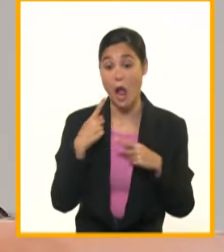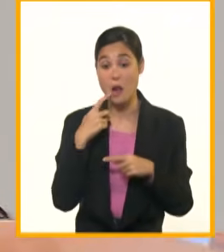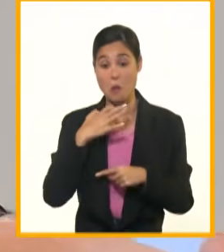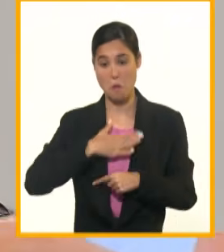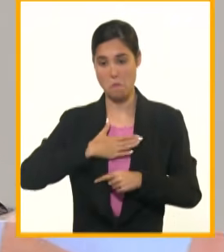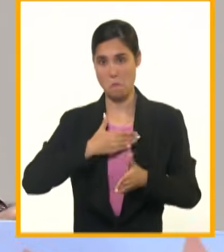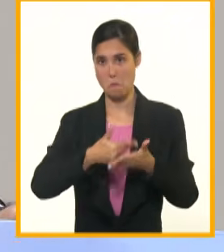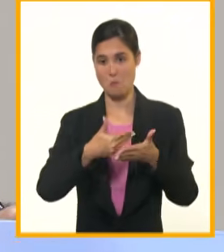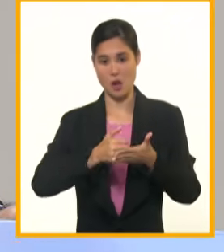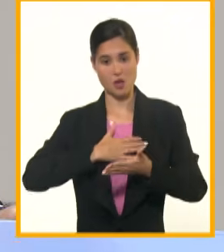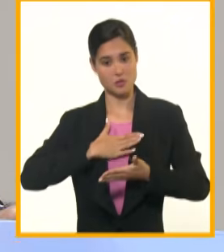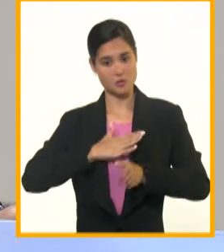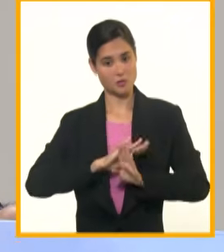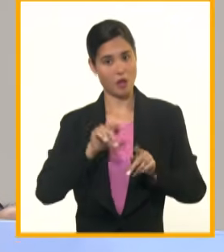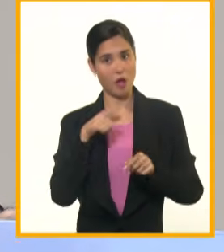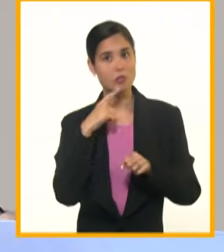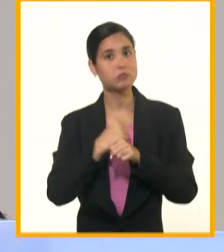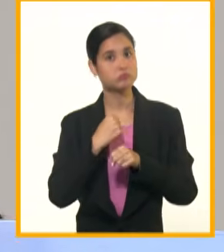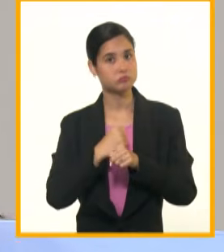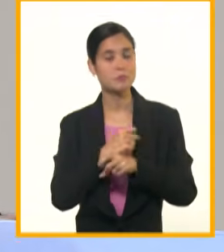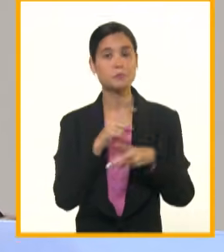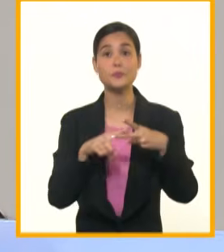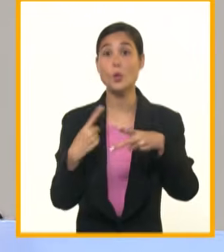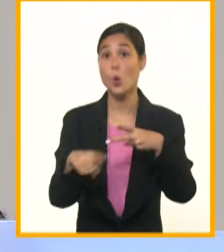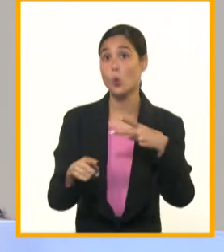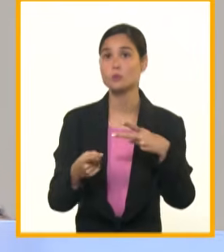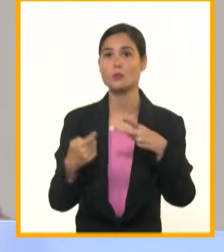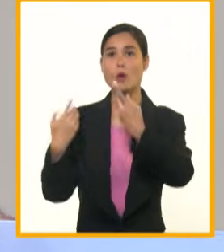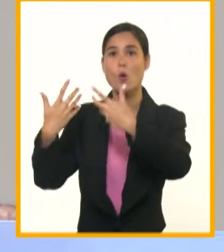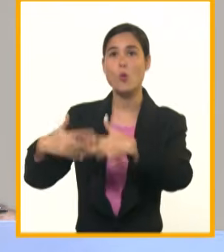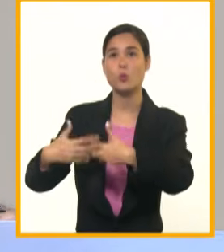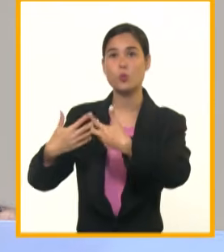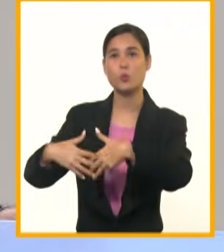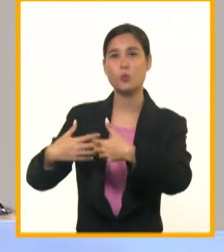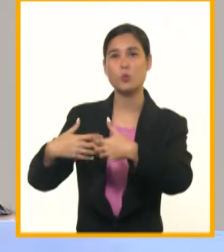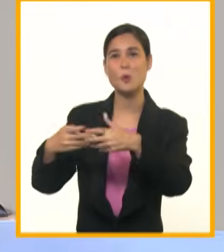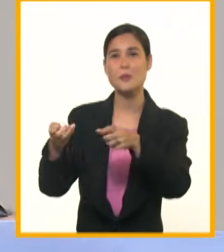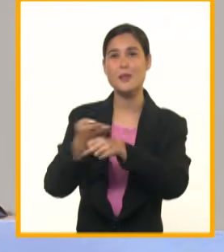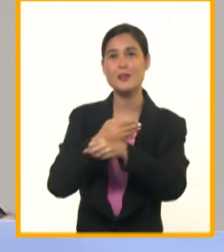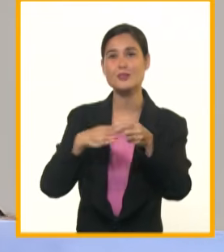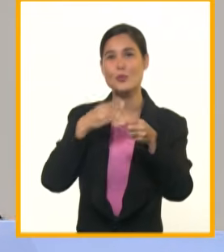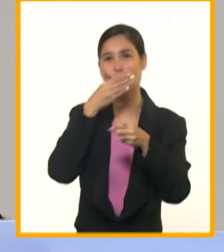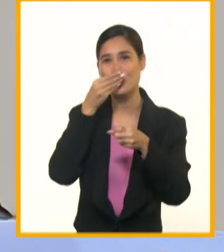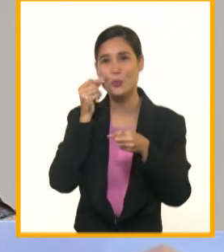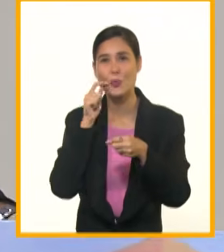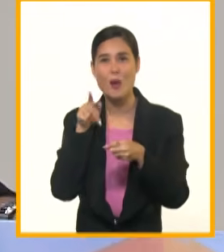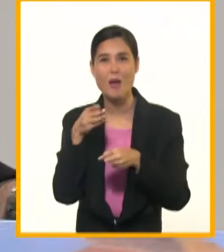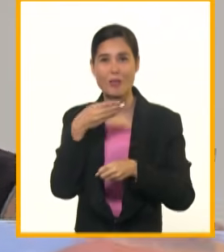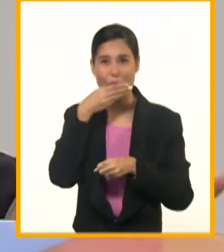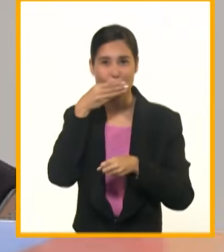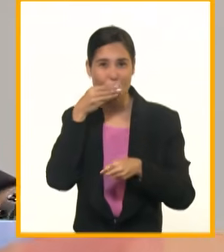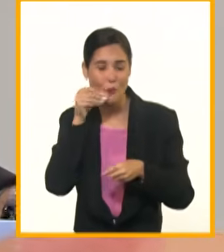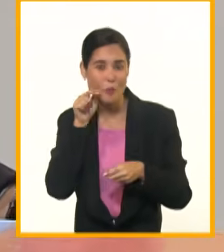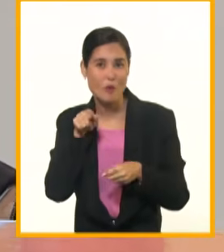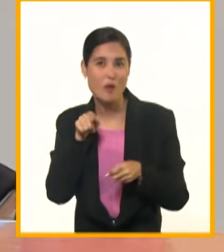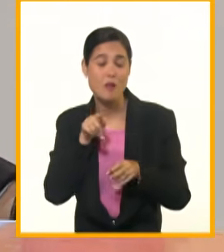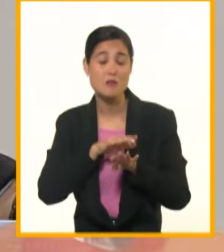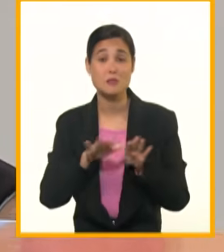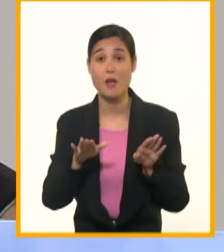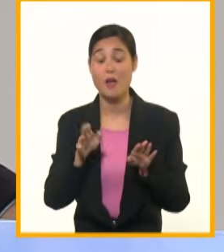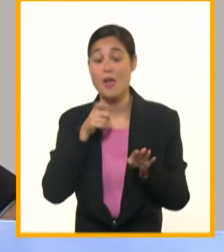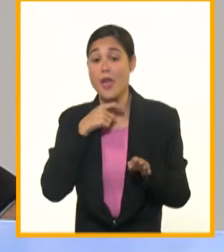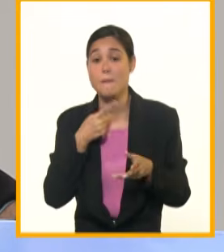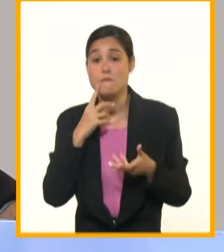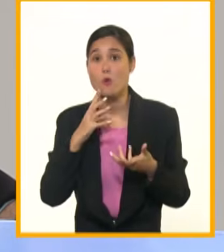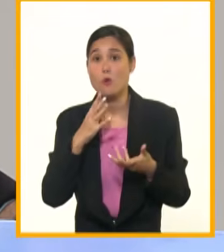Los centrales azucareros, hemos logrado mantener los 3 centrales azucareros vivos, decimos vivos en el sentido de